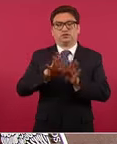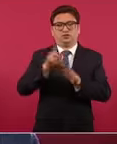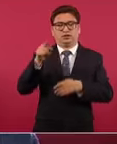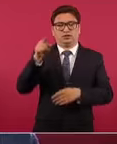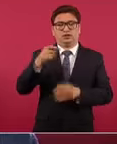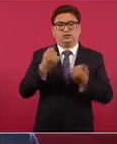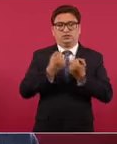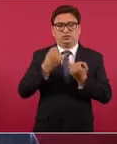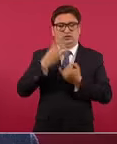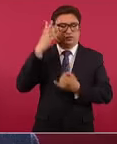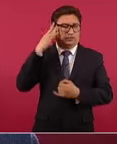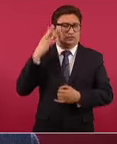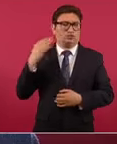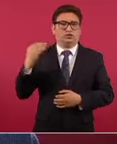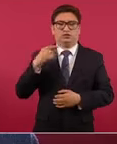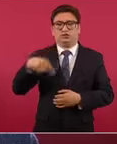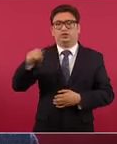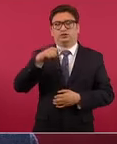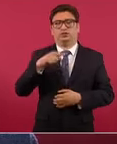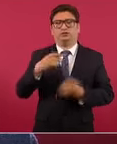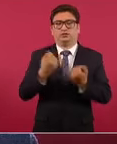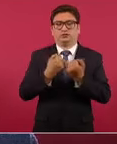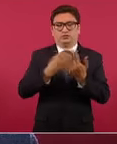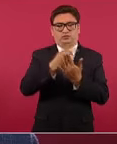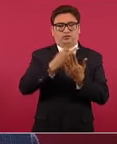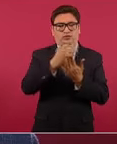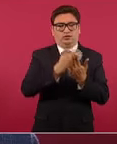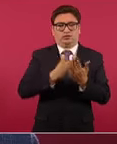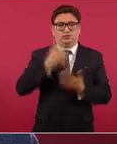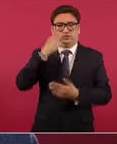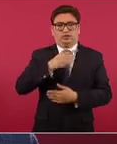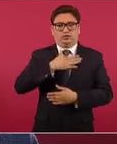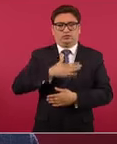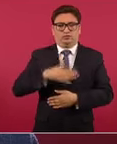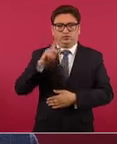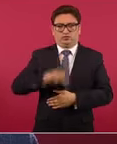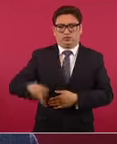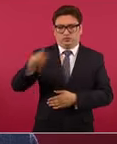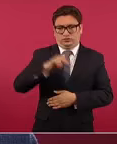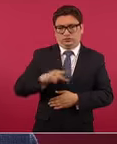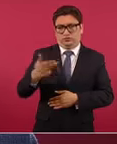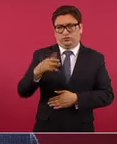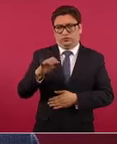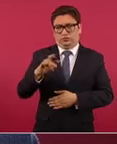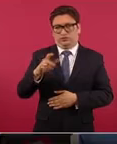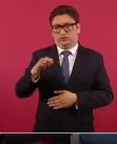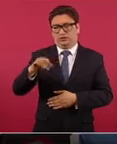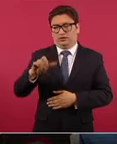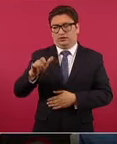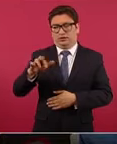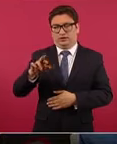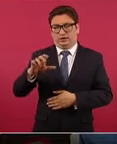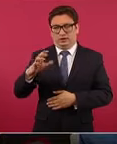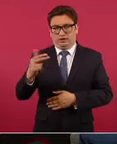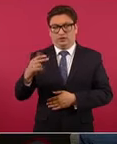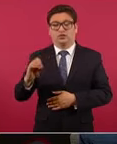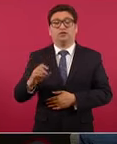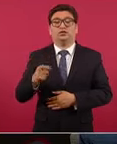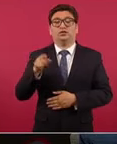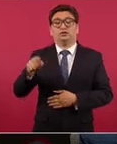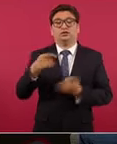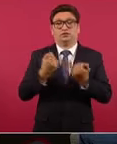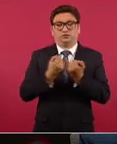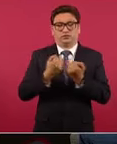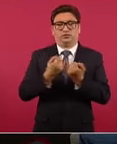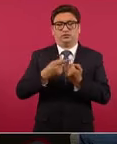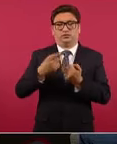y del plan de justicia del pueblo guarijío marc macarao también el plan de intervención en los